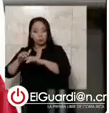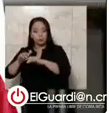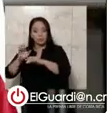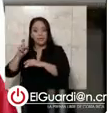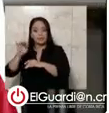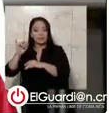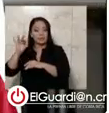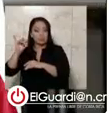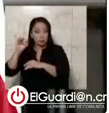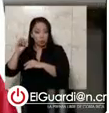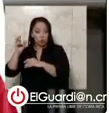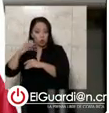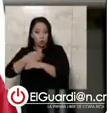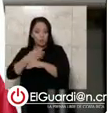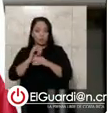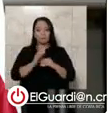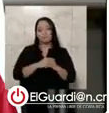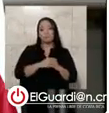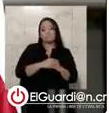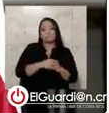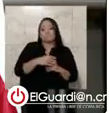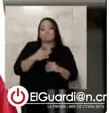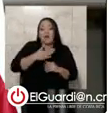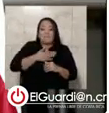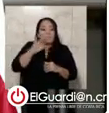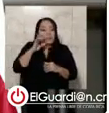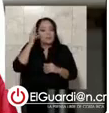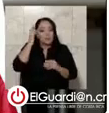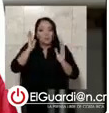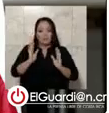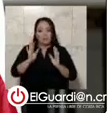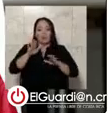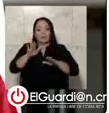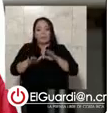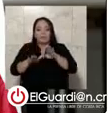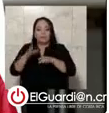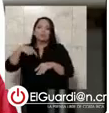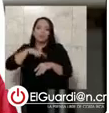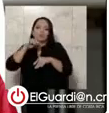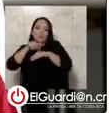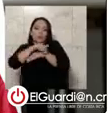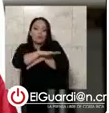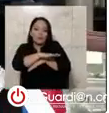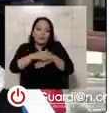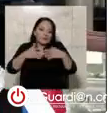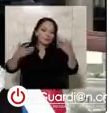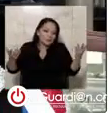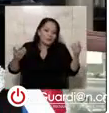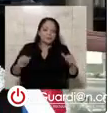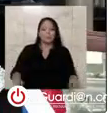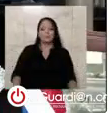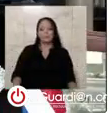parecería razonable eso. Ir por etapas, nosotros lo podemos mandar. Pero de hecho,